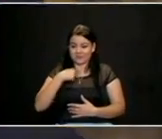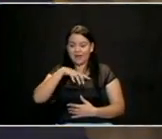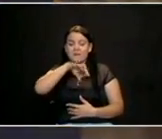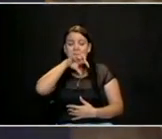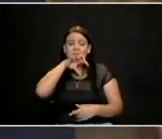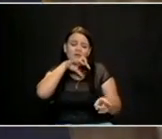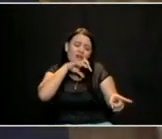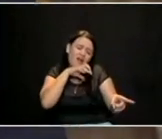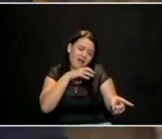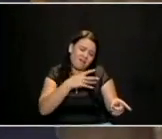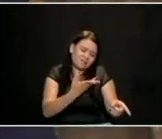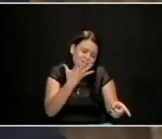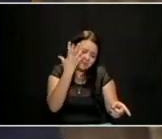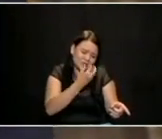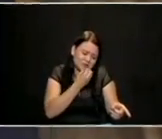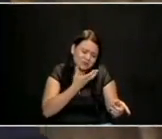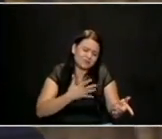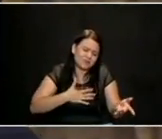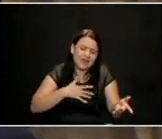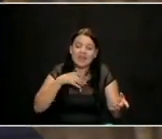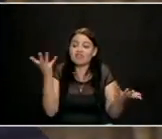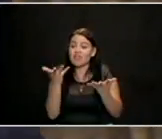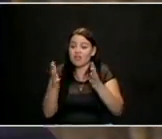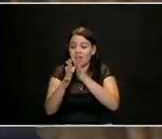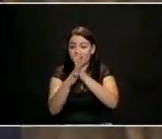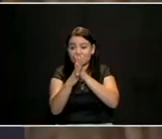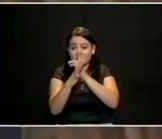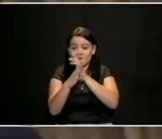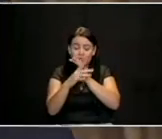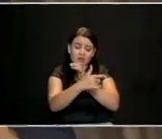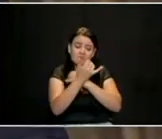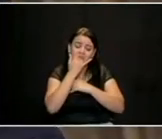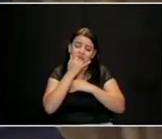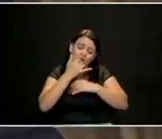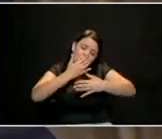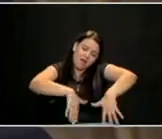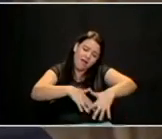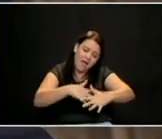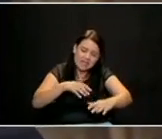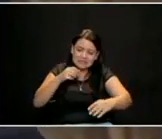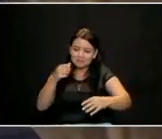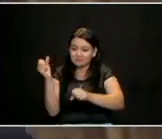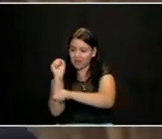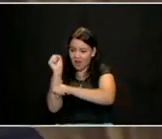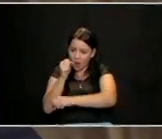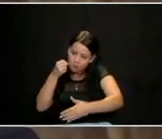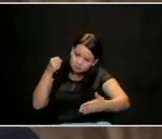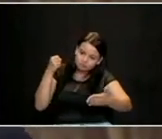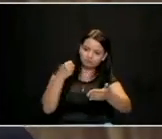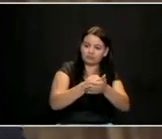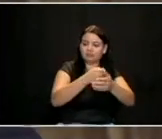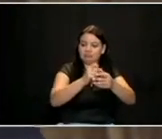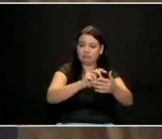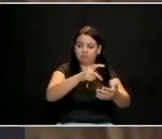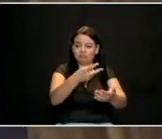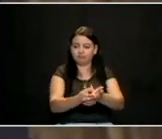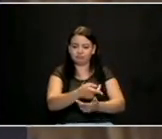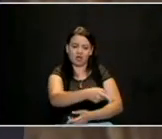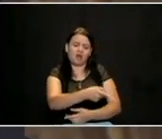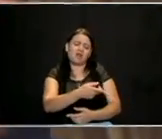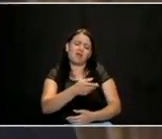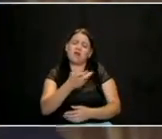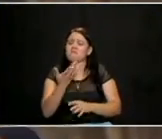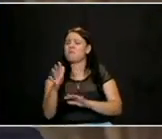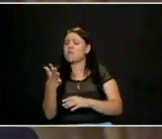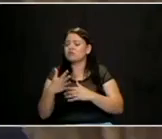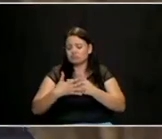callejero en Itagüí, que lo atropelló un carro, perrito que Estuvo 9 meses en una jaula y nadie lo quería